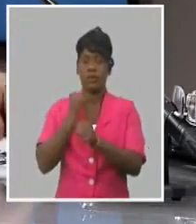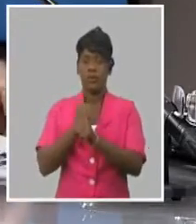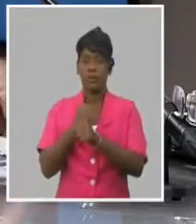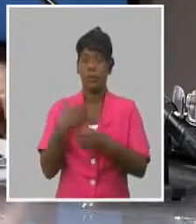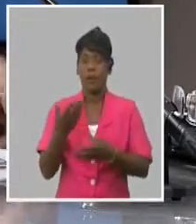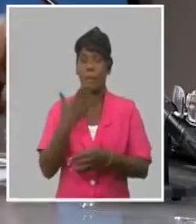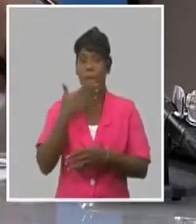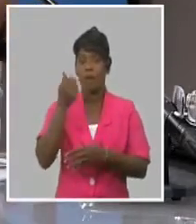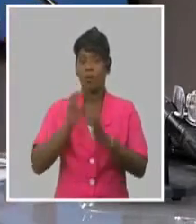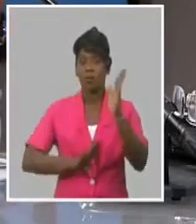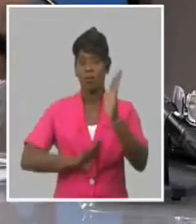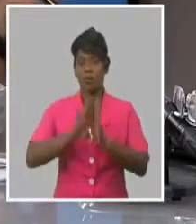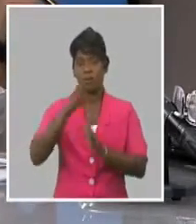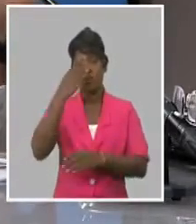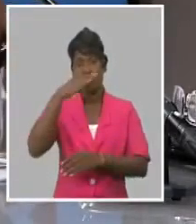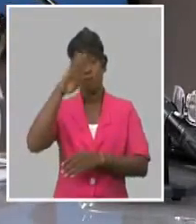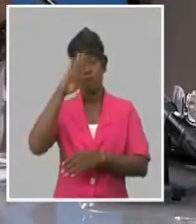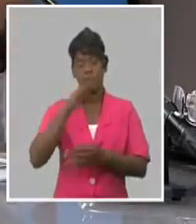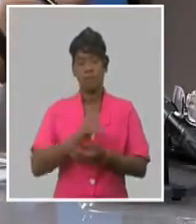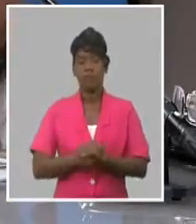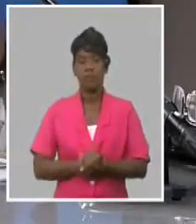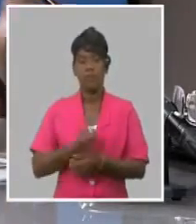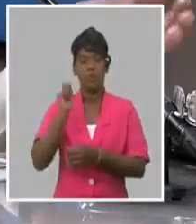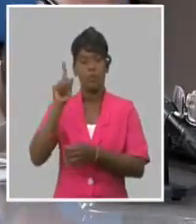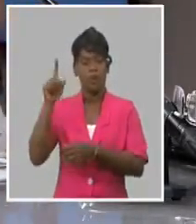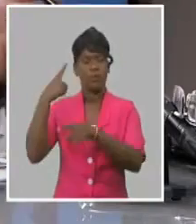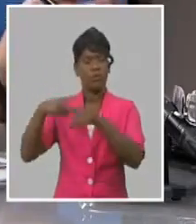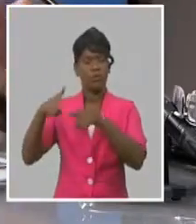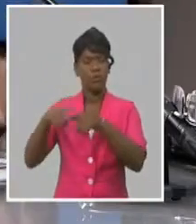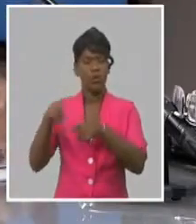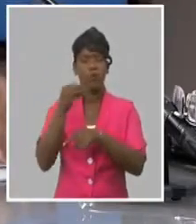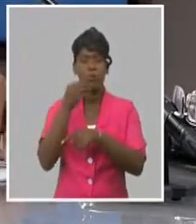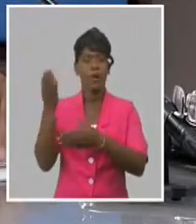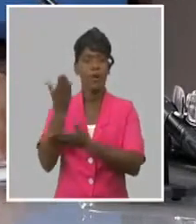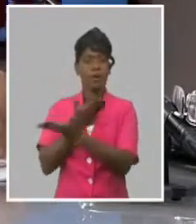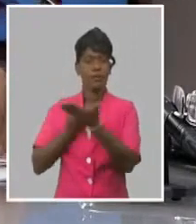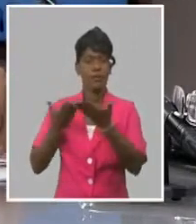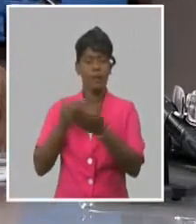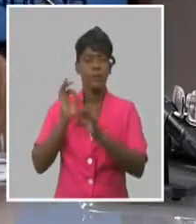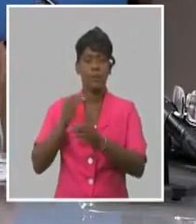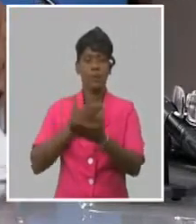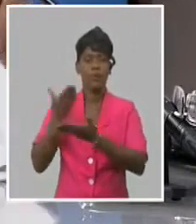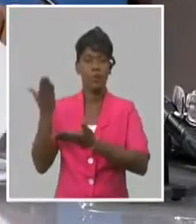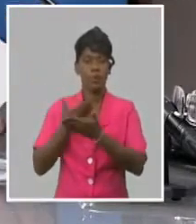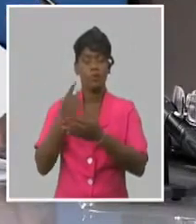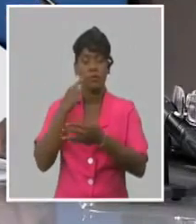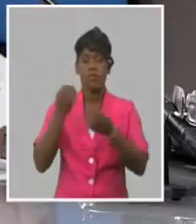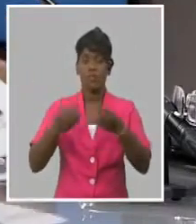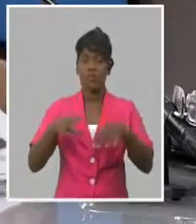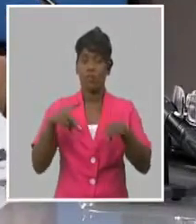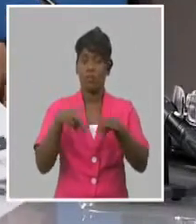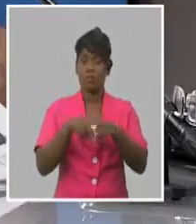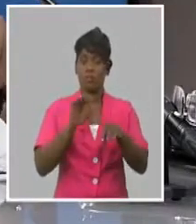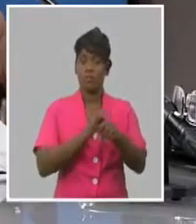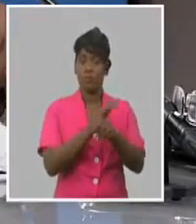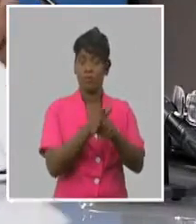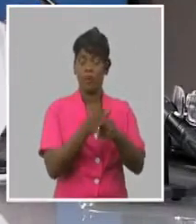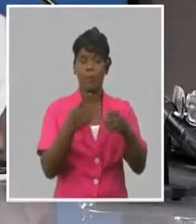para mejorar la situación de abastecimiento con toda la incertidumbre que sabe que tenemos por la COVID y